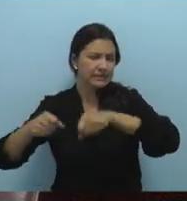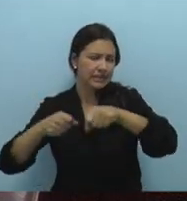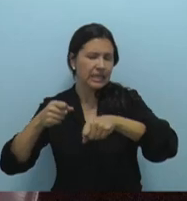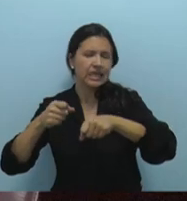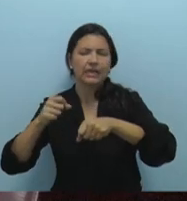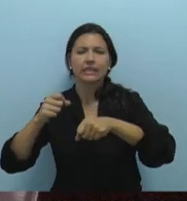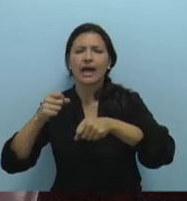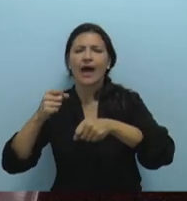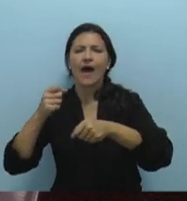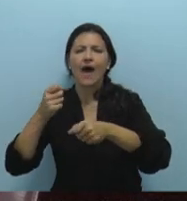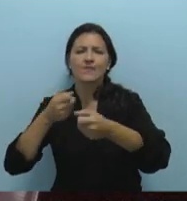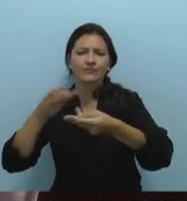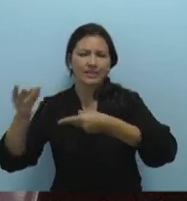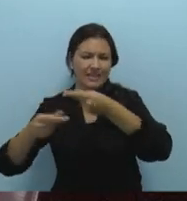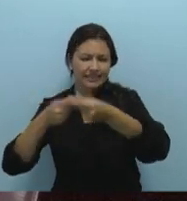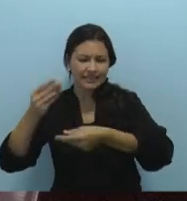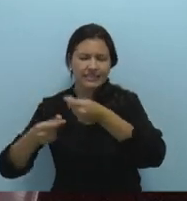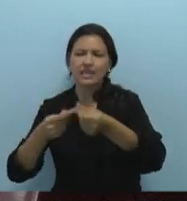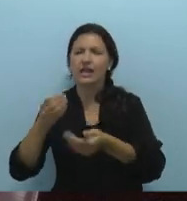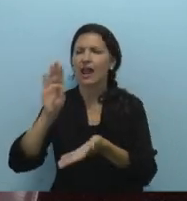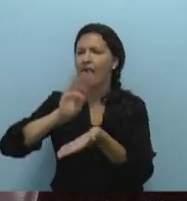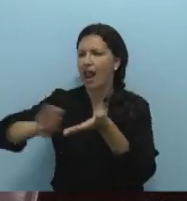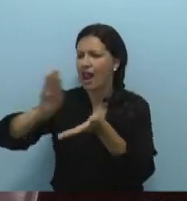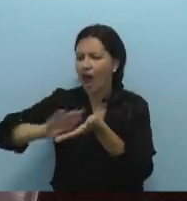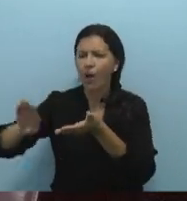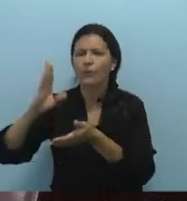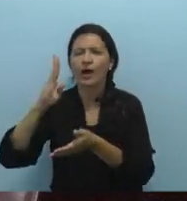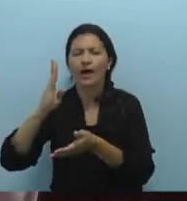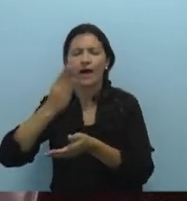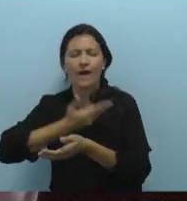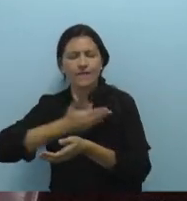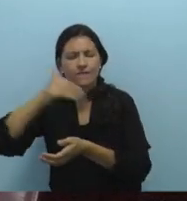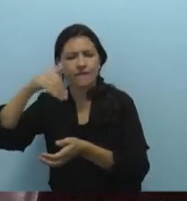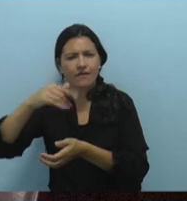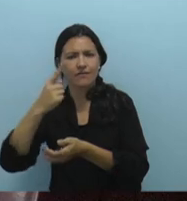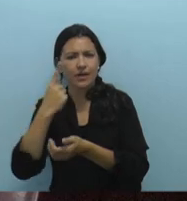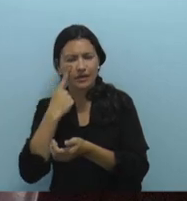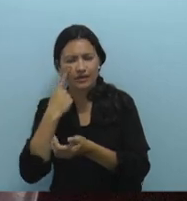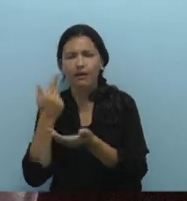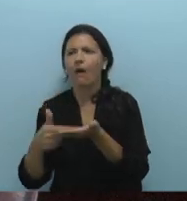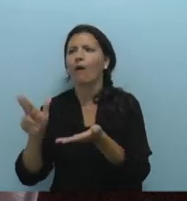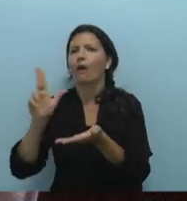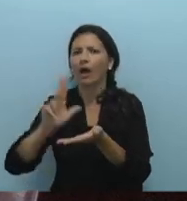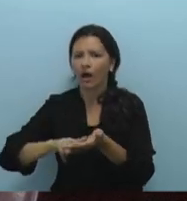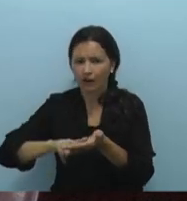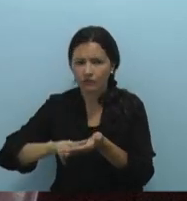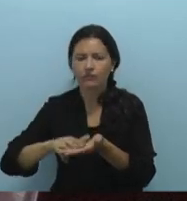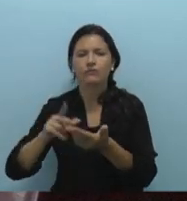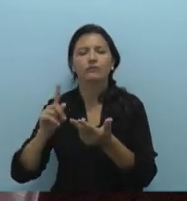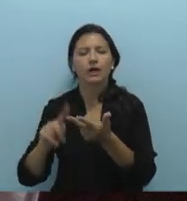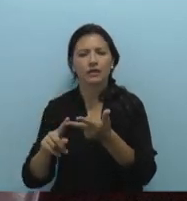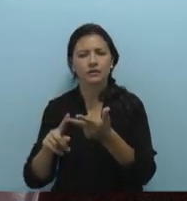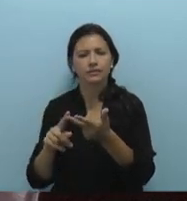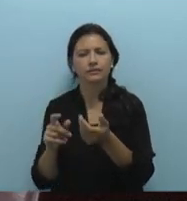Caputo, y al endeudamiento del Fondo Monetario, o con el Fondo Monetario, o a la nueva amenaza de un canje de